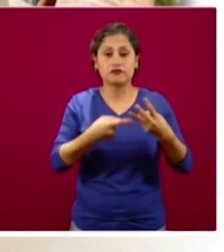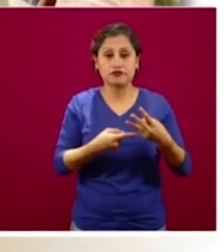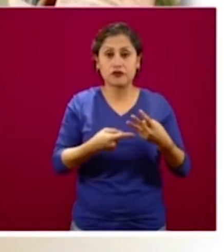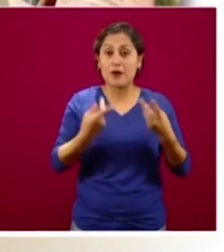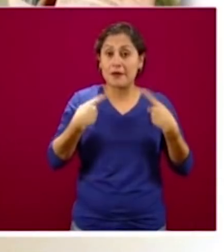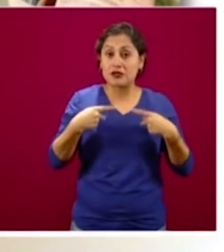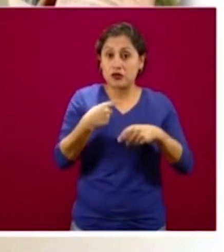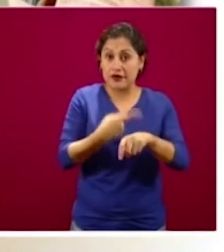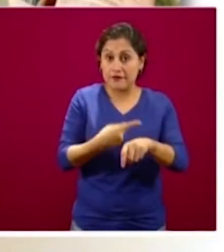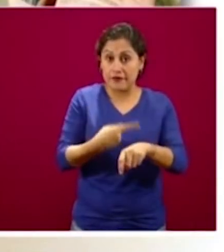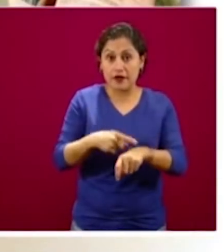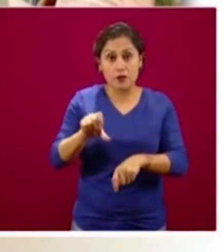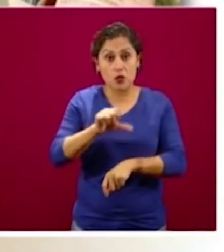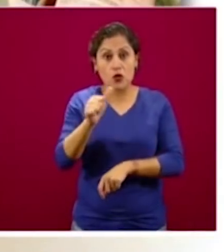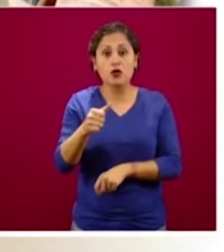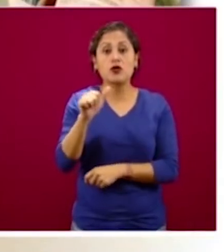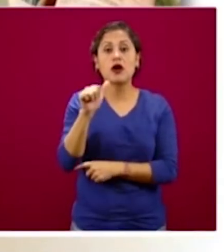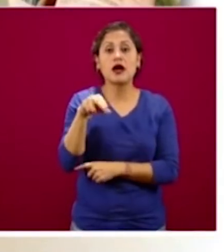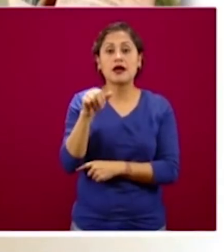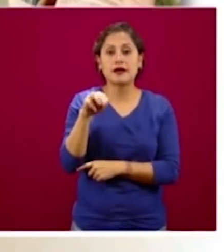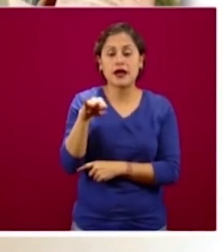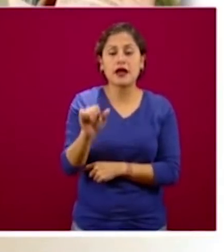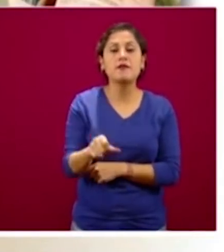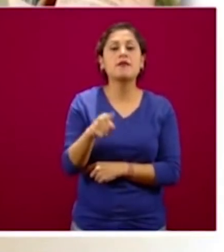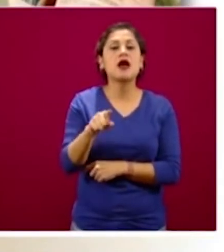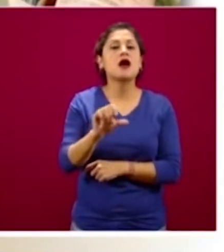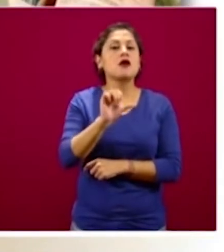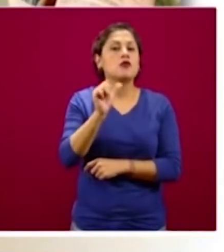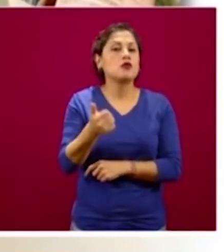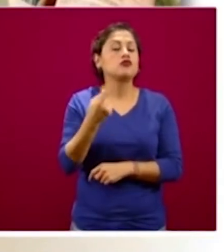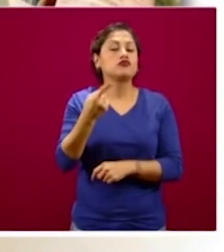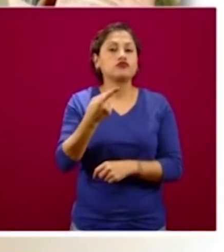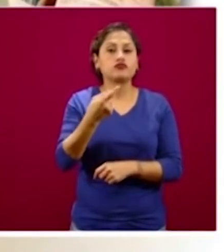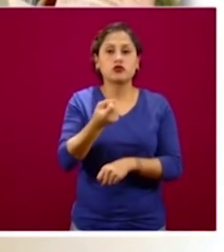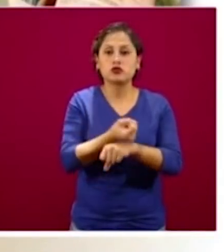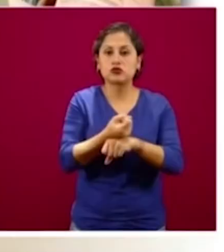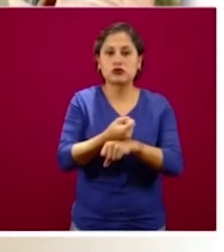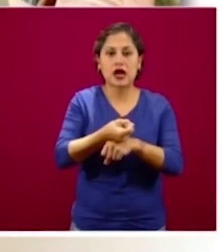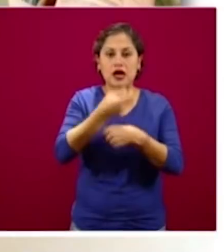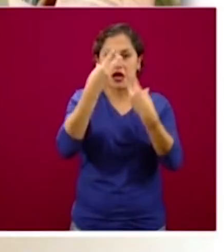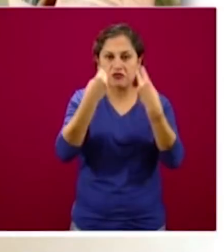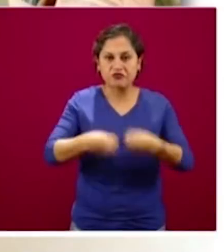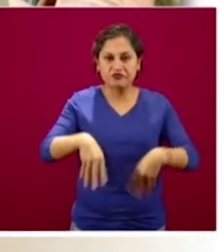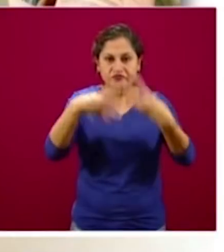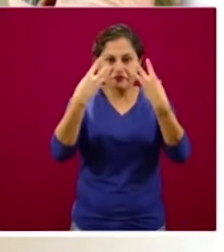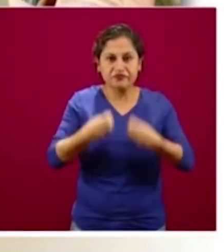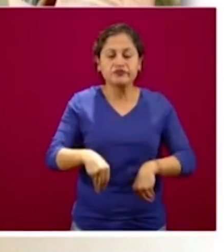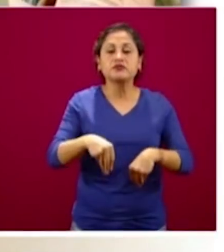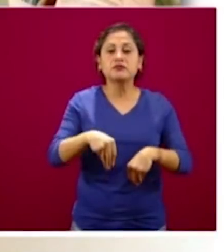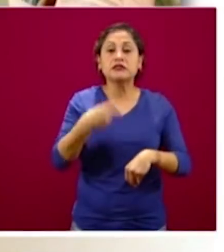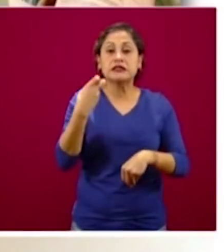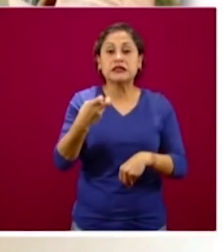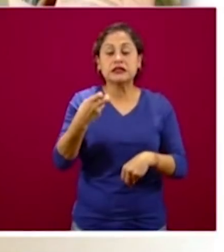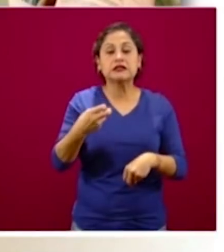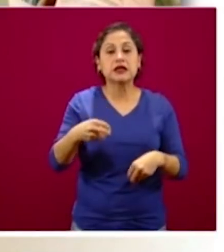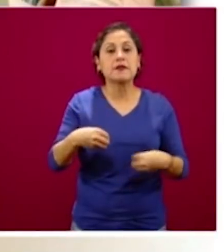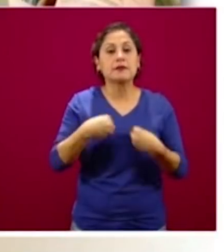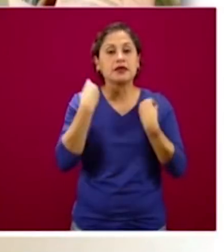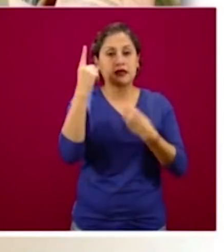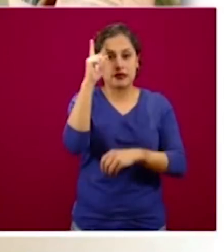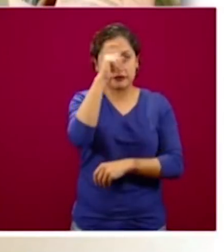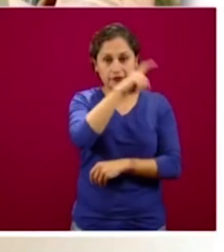a anemia, a infecciones y a sangrados que pueden comprometer la vida de una manera muy importante.